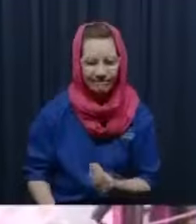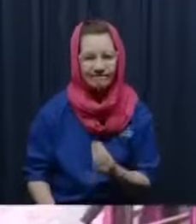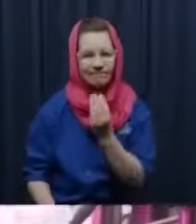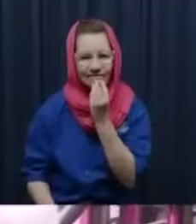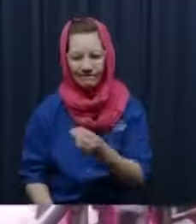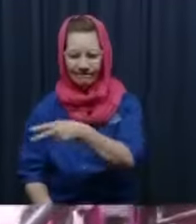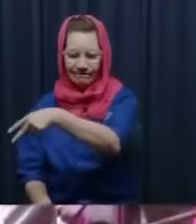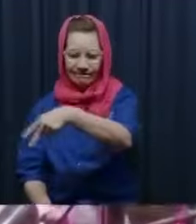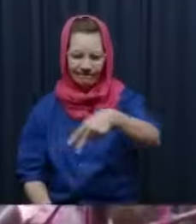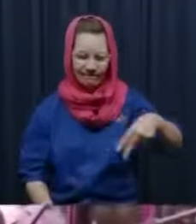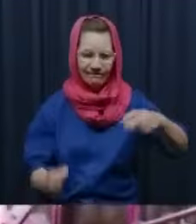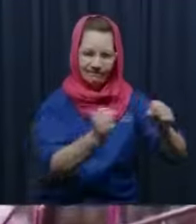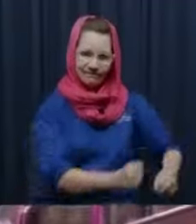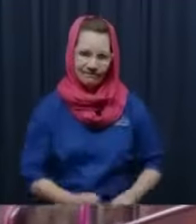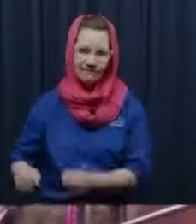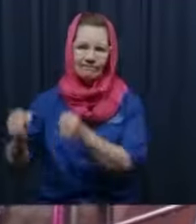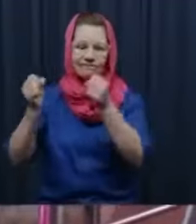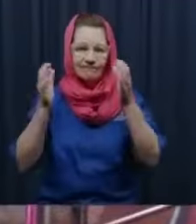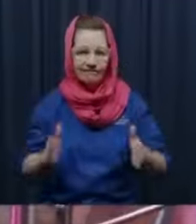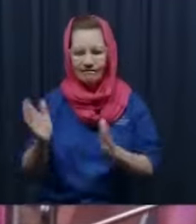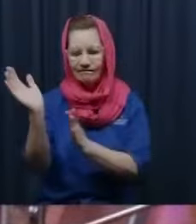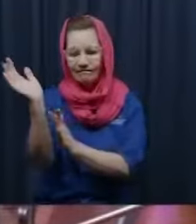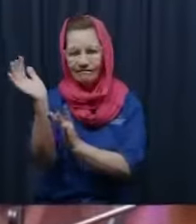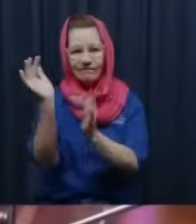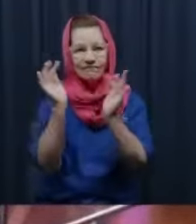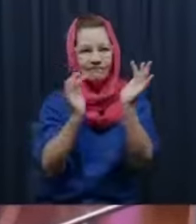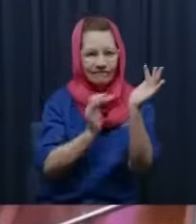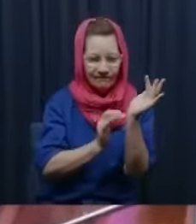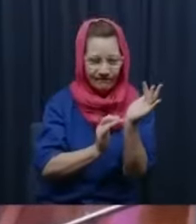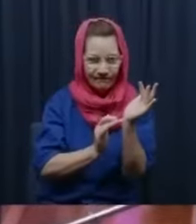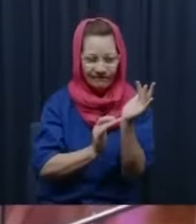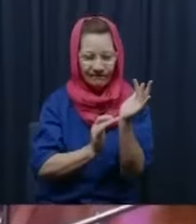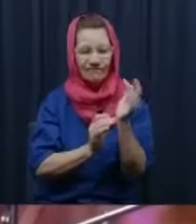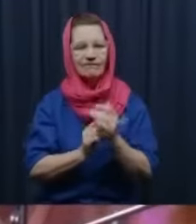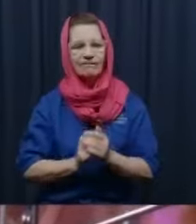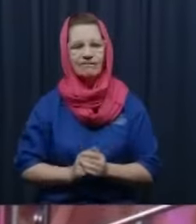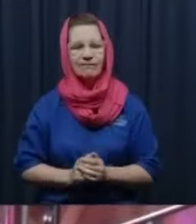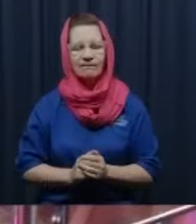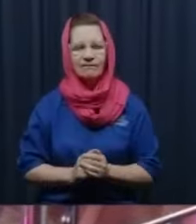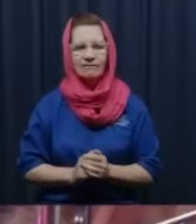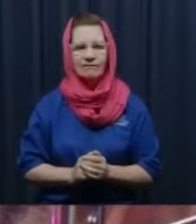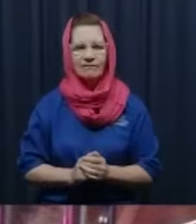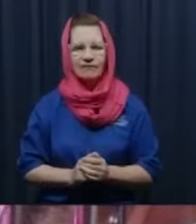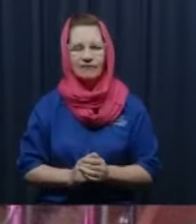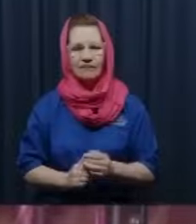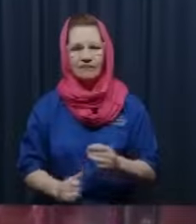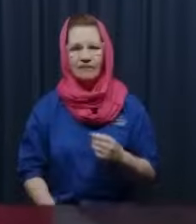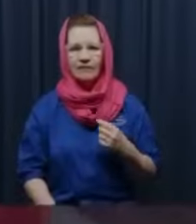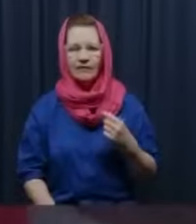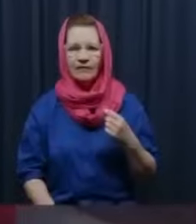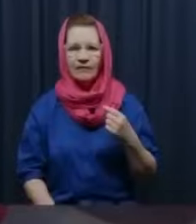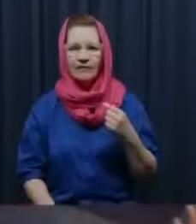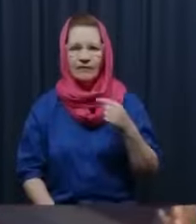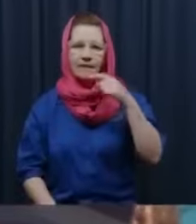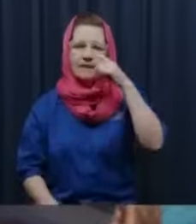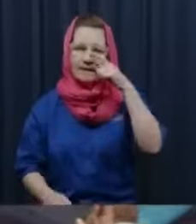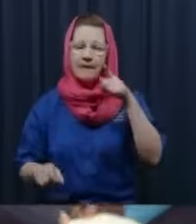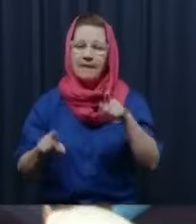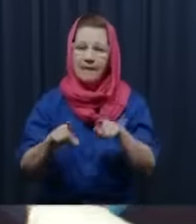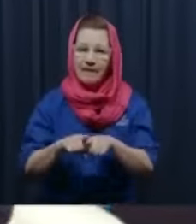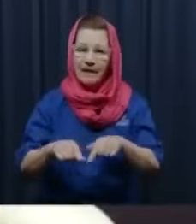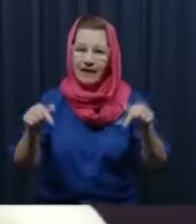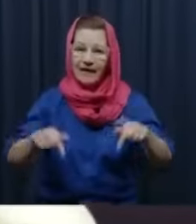en el nombre poderoso de Jesús no solamente esta nación guatemalteca sino que